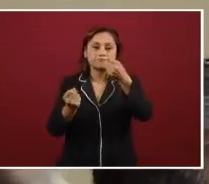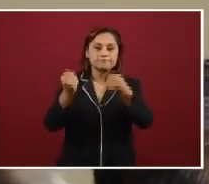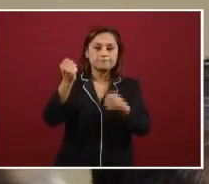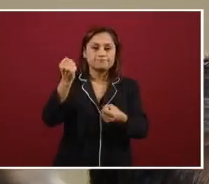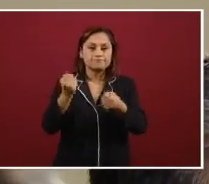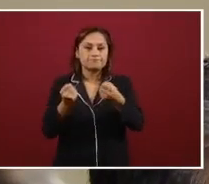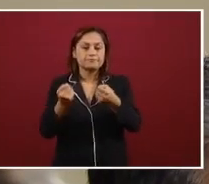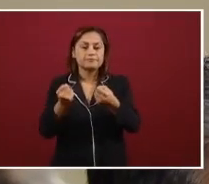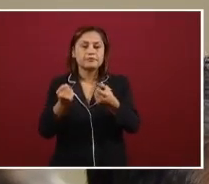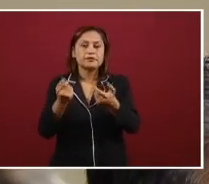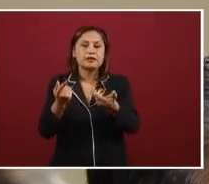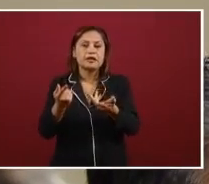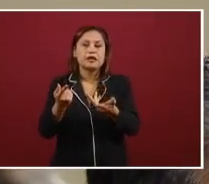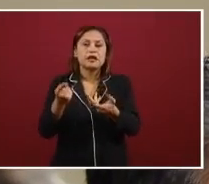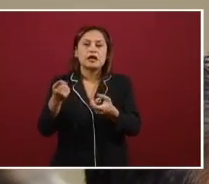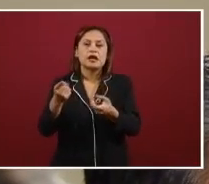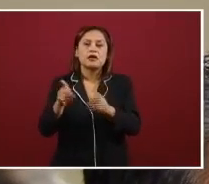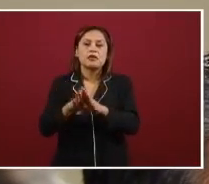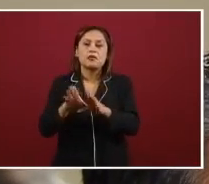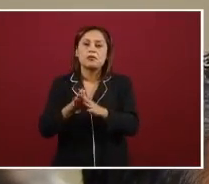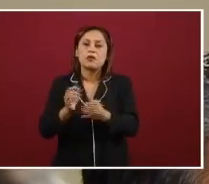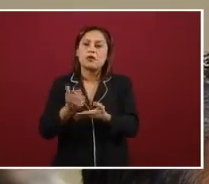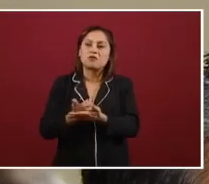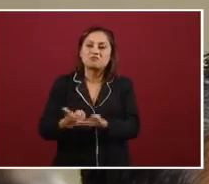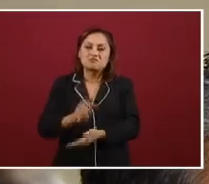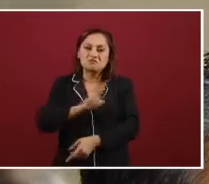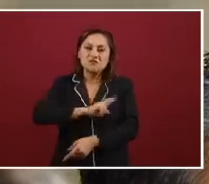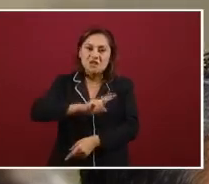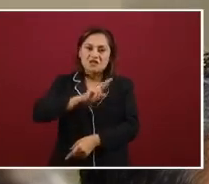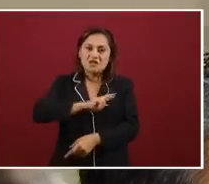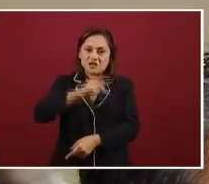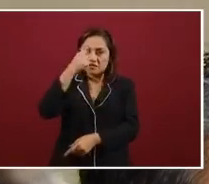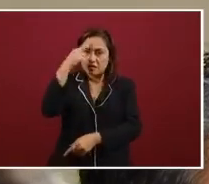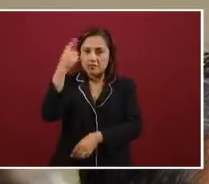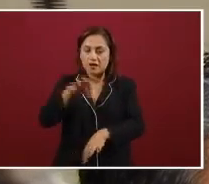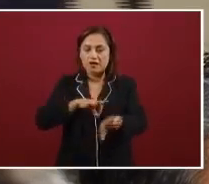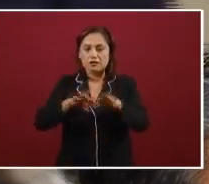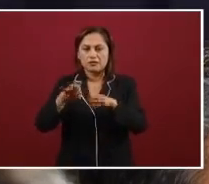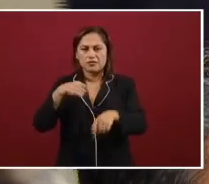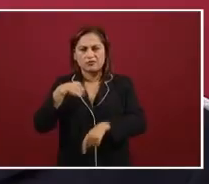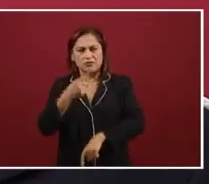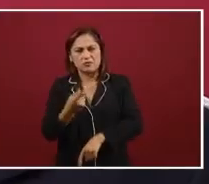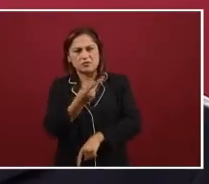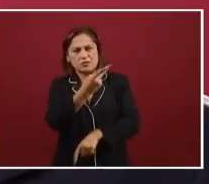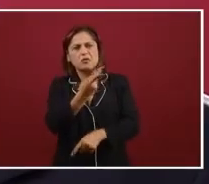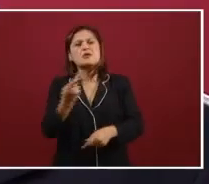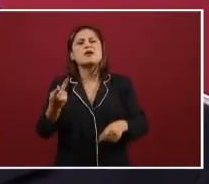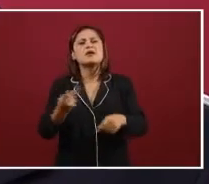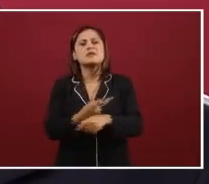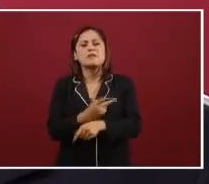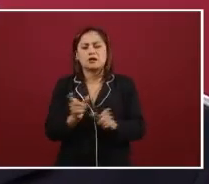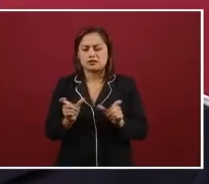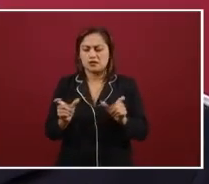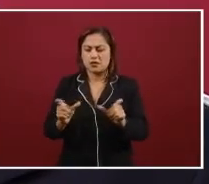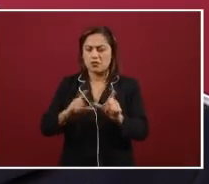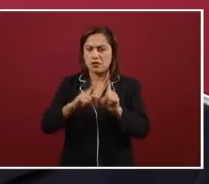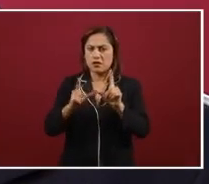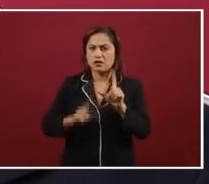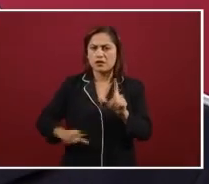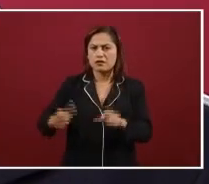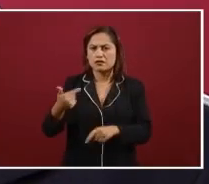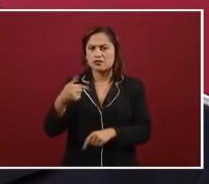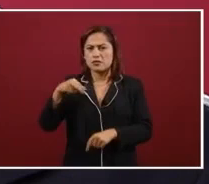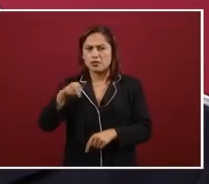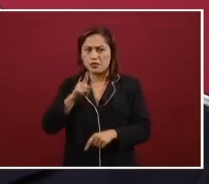cobro de piso. Si en este caso en el Estado de México va a llegar la Guardia Nacional, ¿en qué